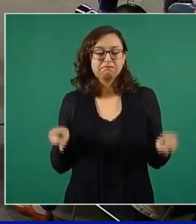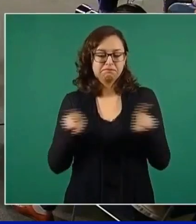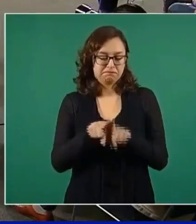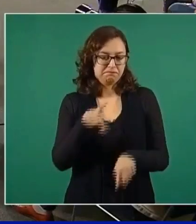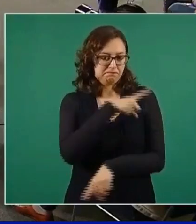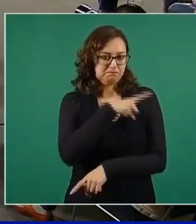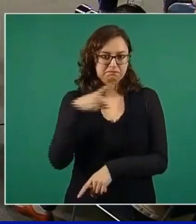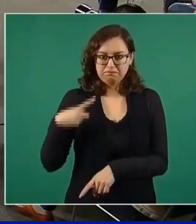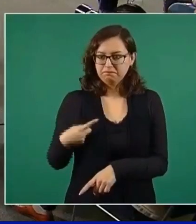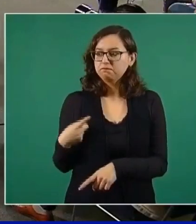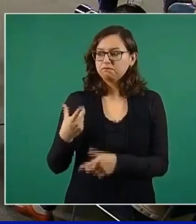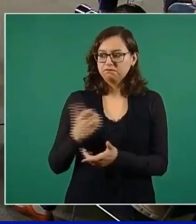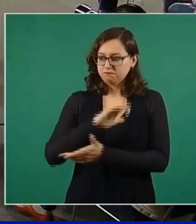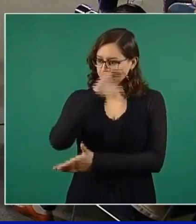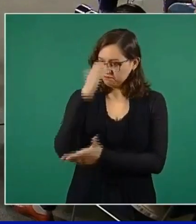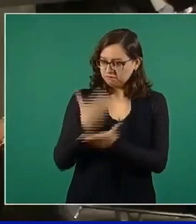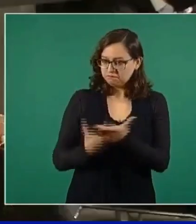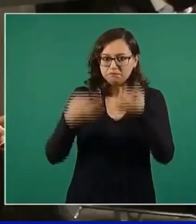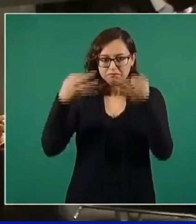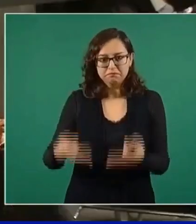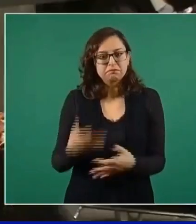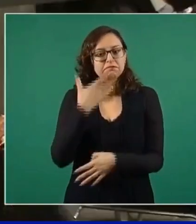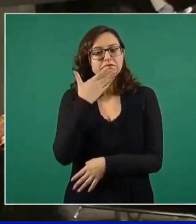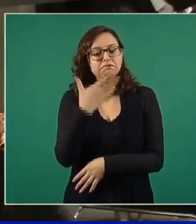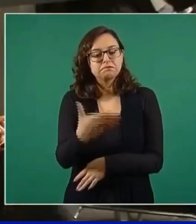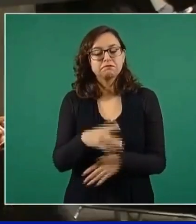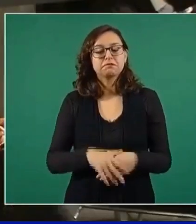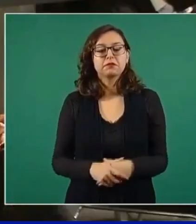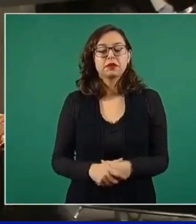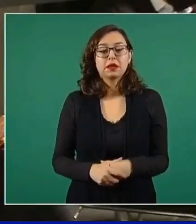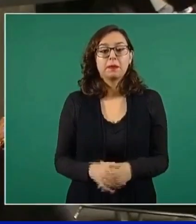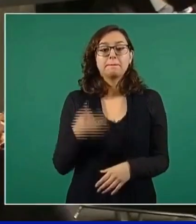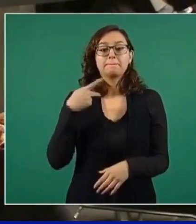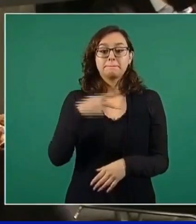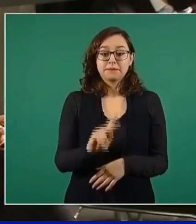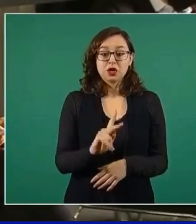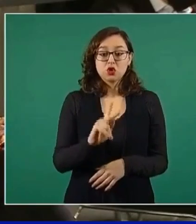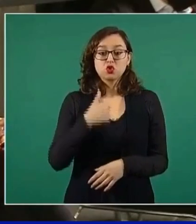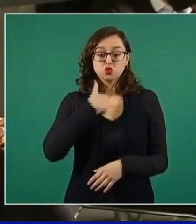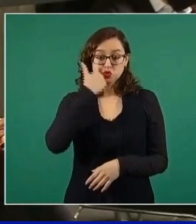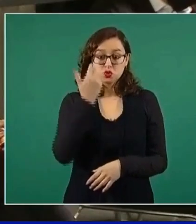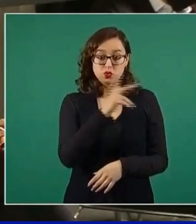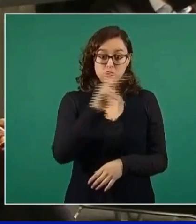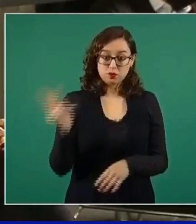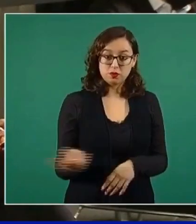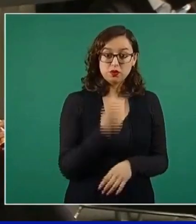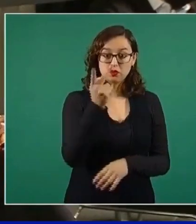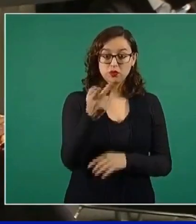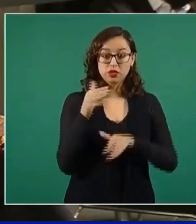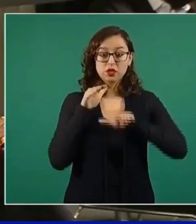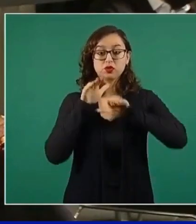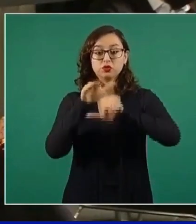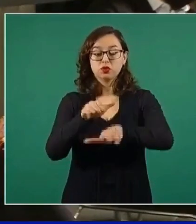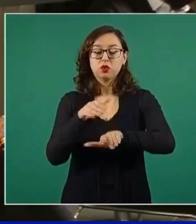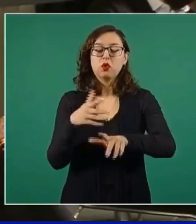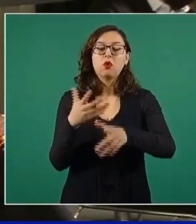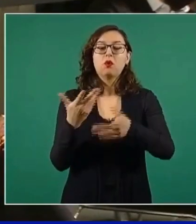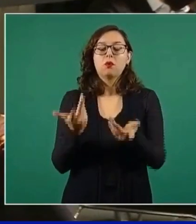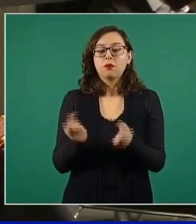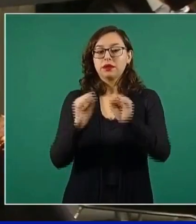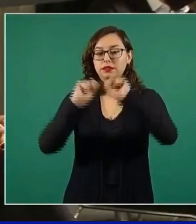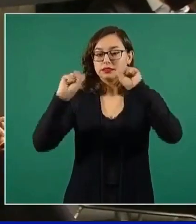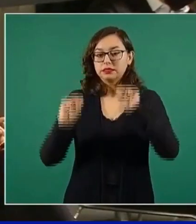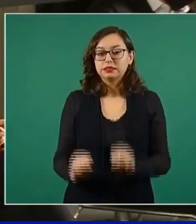caso, por ejemplo, de la prepa en línea, este sistema de pues